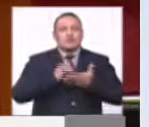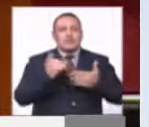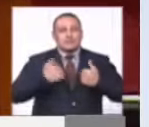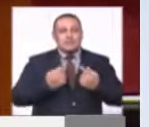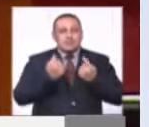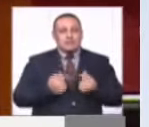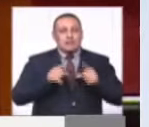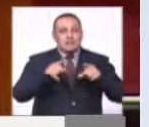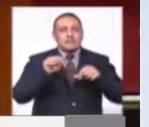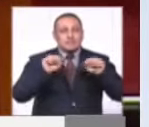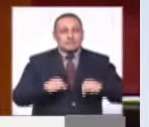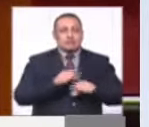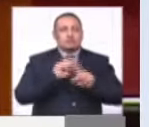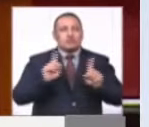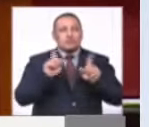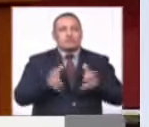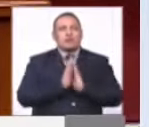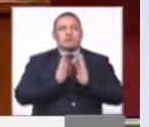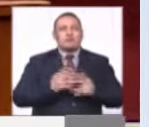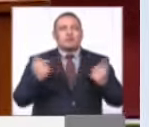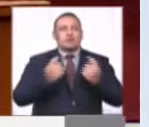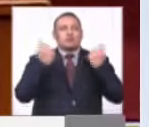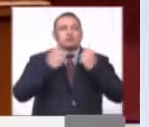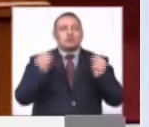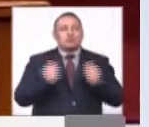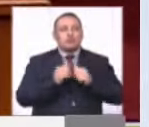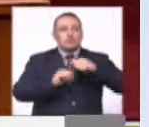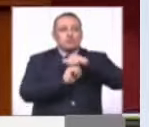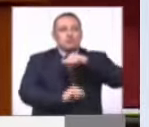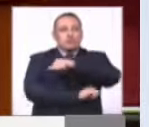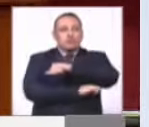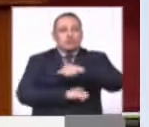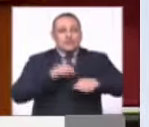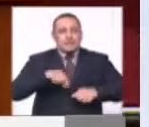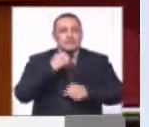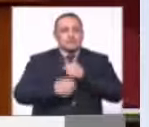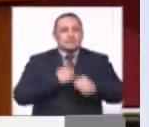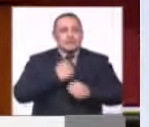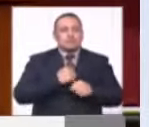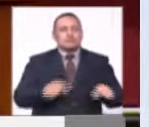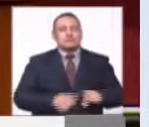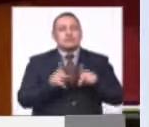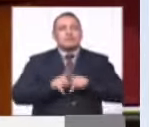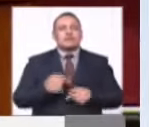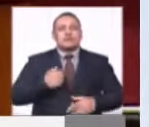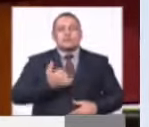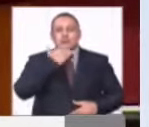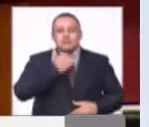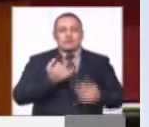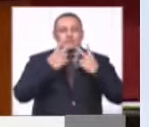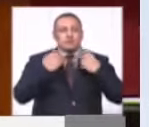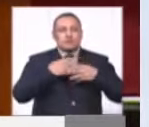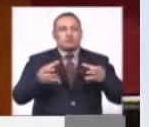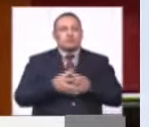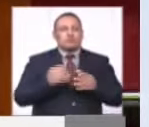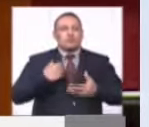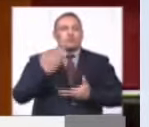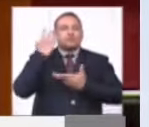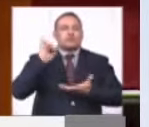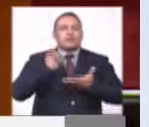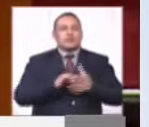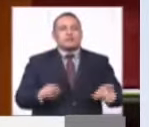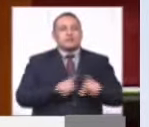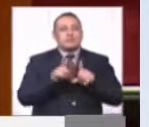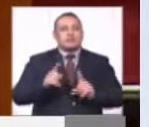dinero necesario para convocar el concurso público del Puente Carrasquillo este año. ¿Y qué va a pasar con el consorcio Piura, a quien